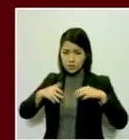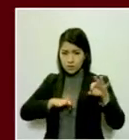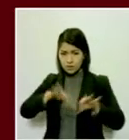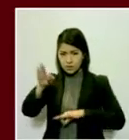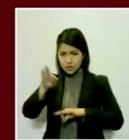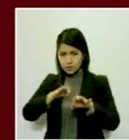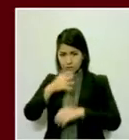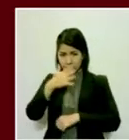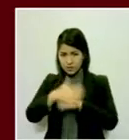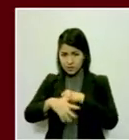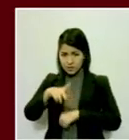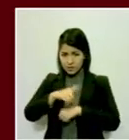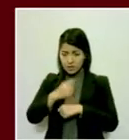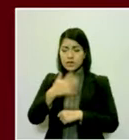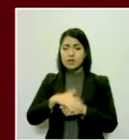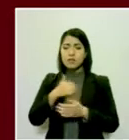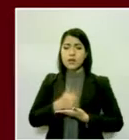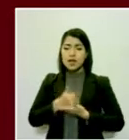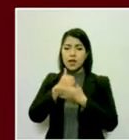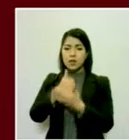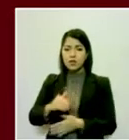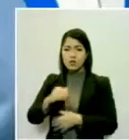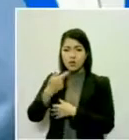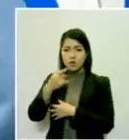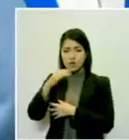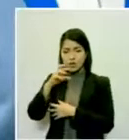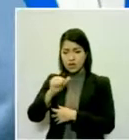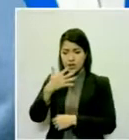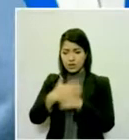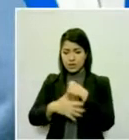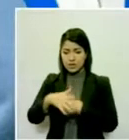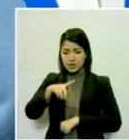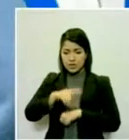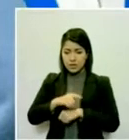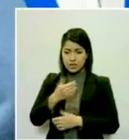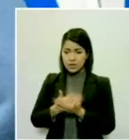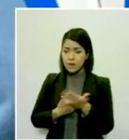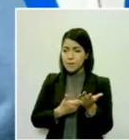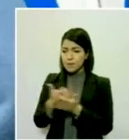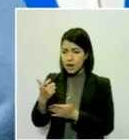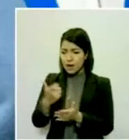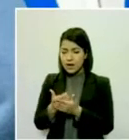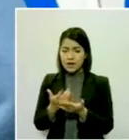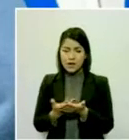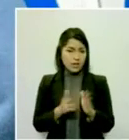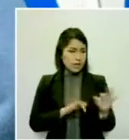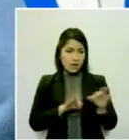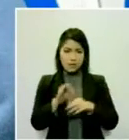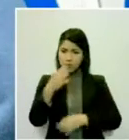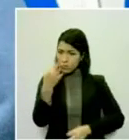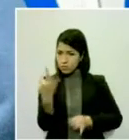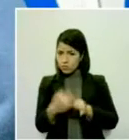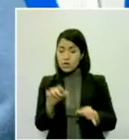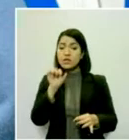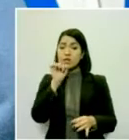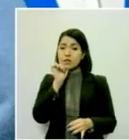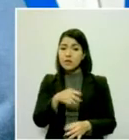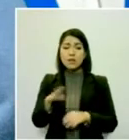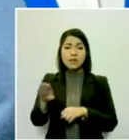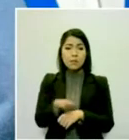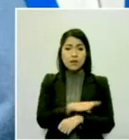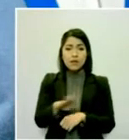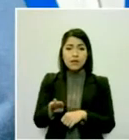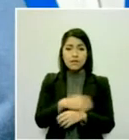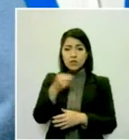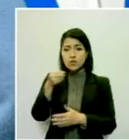quincenal, ayuda a guardería también de manera quincenal, es decir, se paga su nómina de manera puntual y además todas